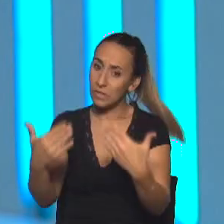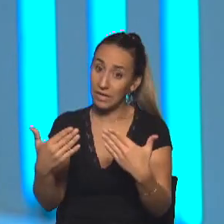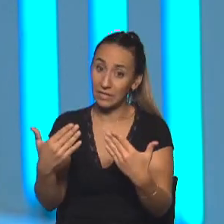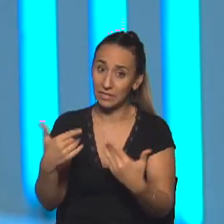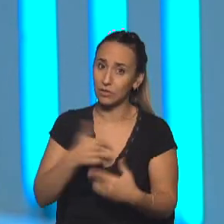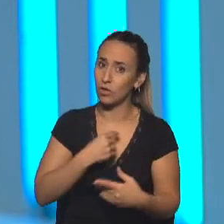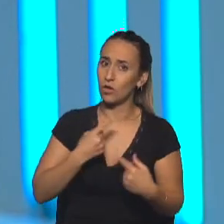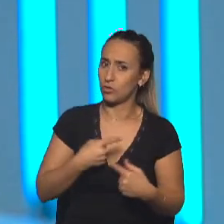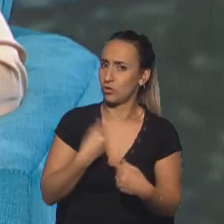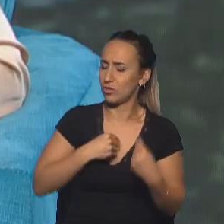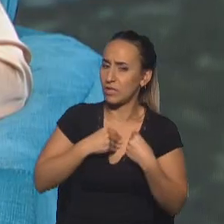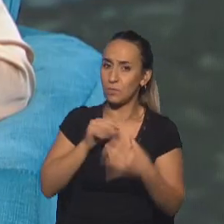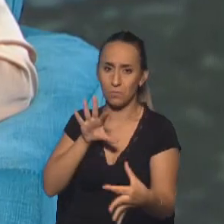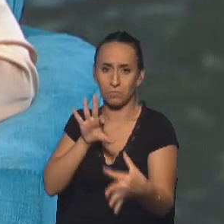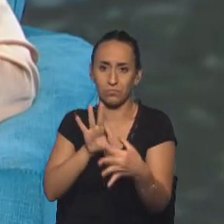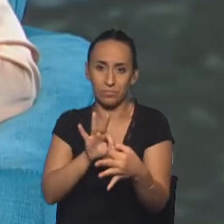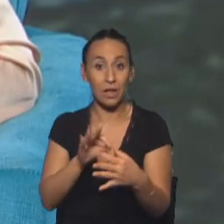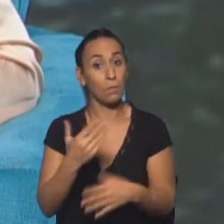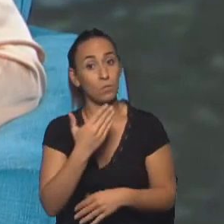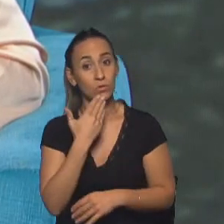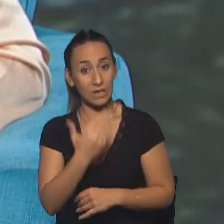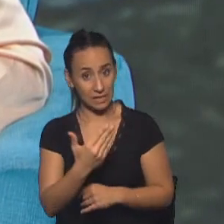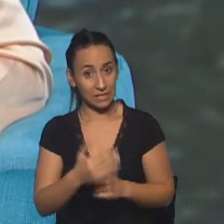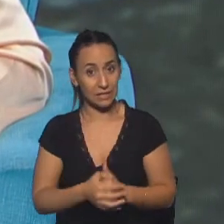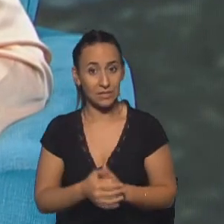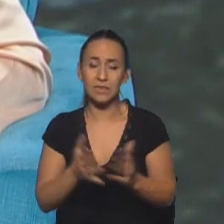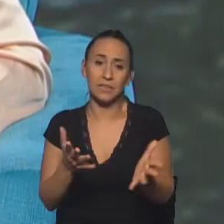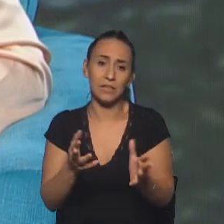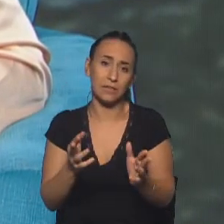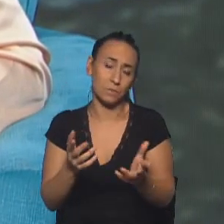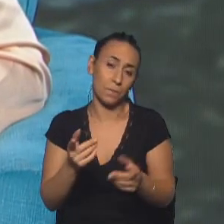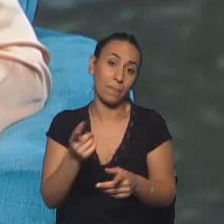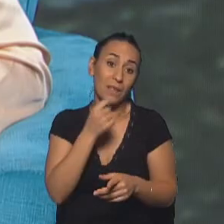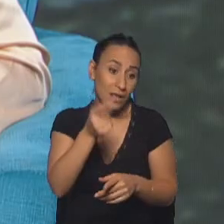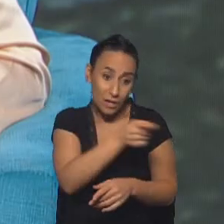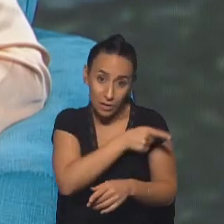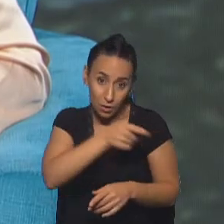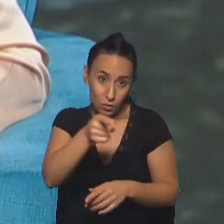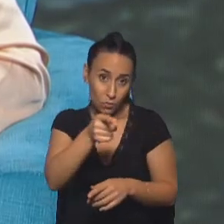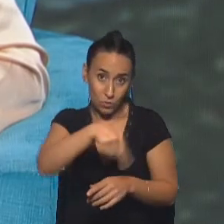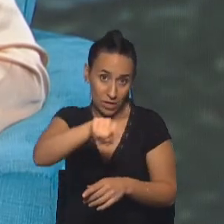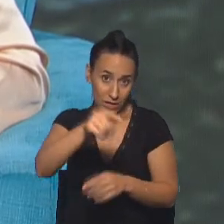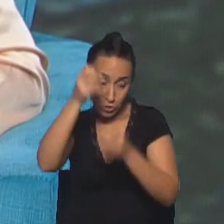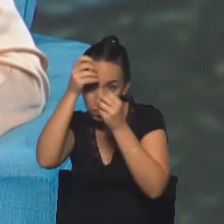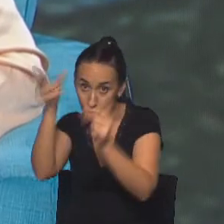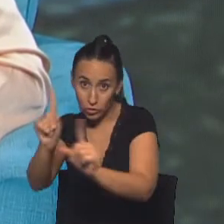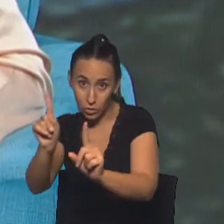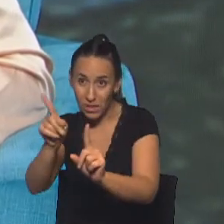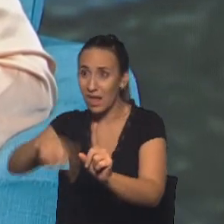cerca de lo que vos crees, ¿eh? Gracias, Horacio, y mientras no los olviden, ellos